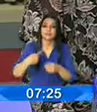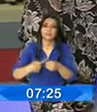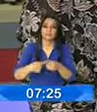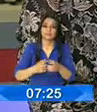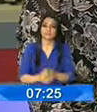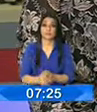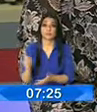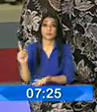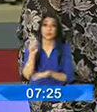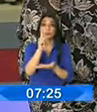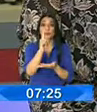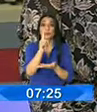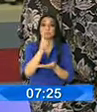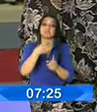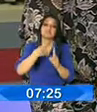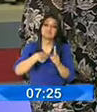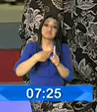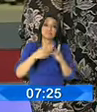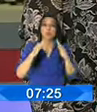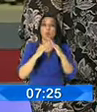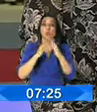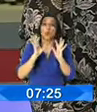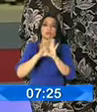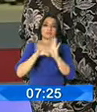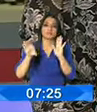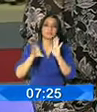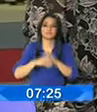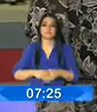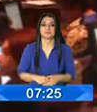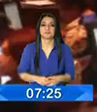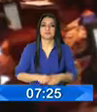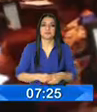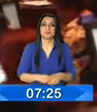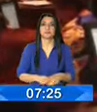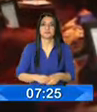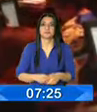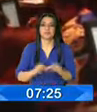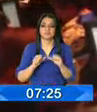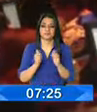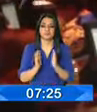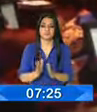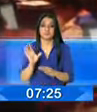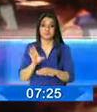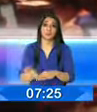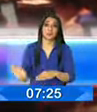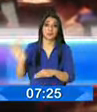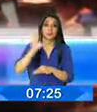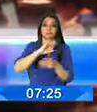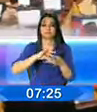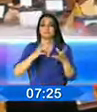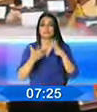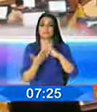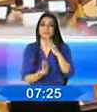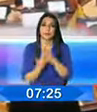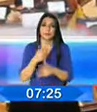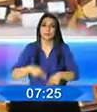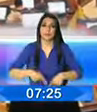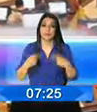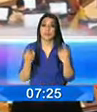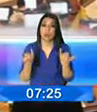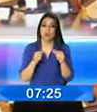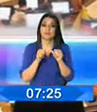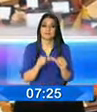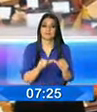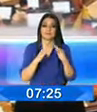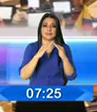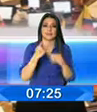Uno de ellos es arrendar una casa o departamento los asambleístas de provincia se adaptan a su nueva vida ahora que tendrán que vivir en